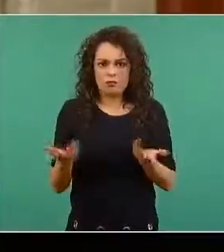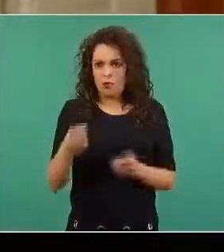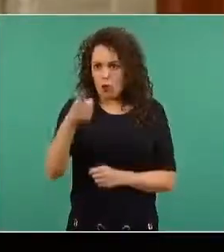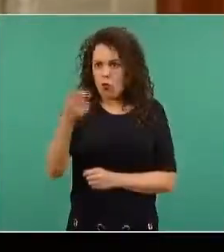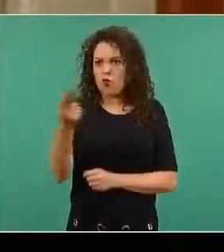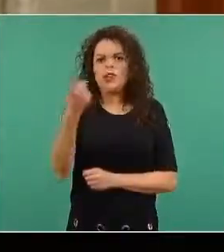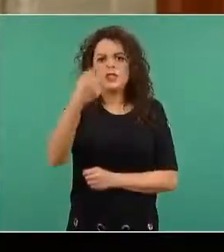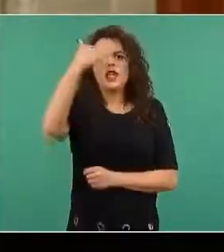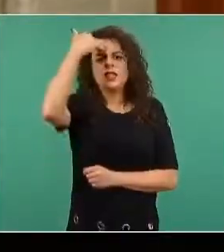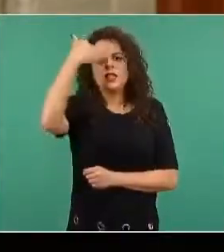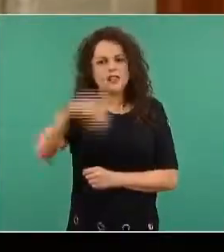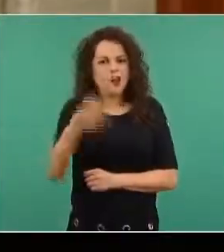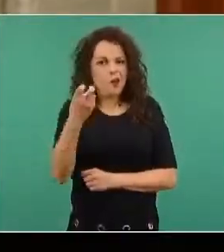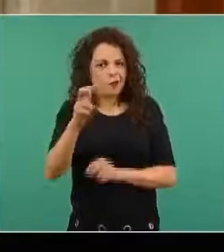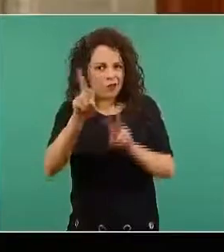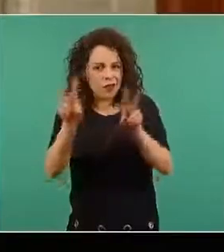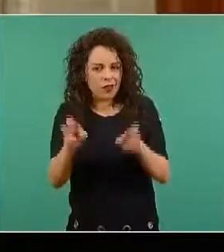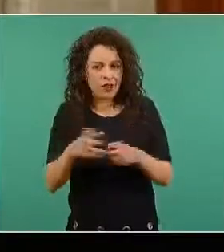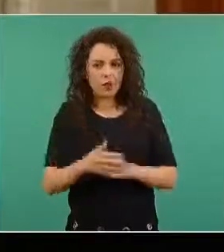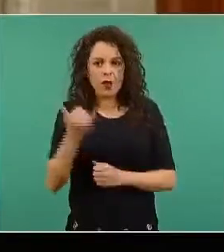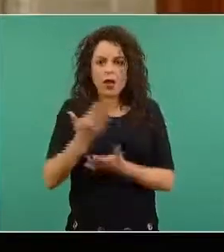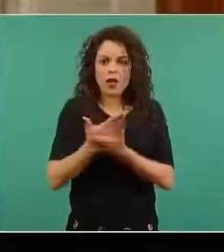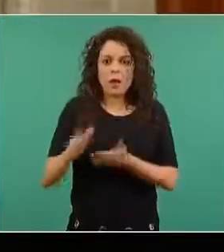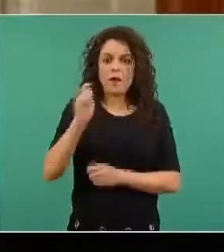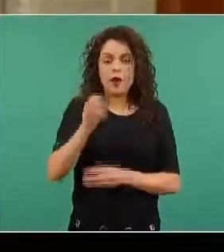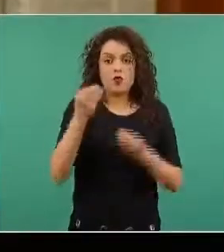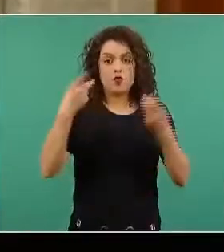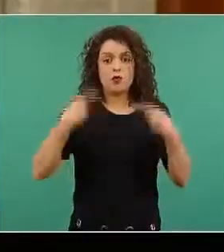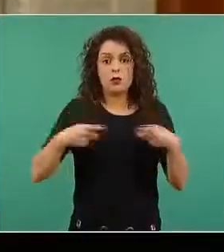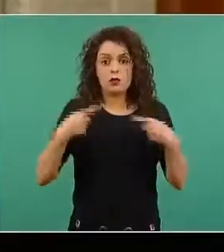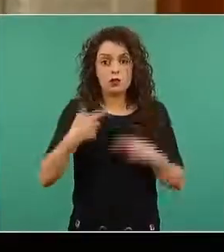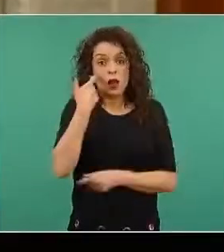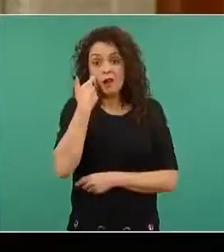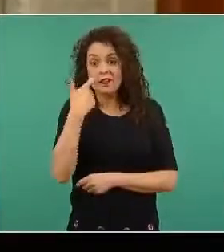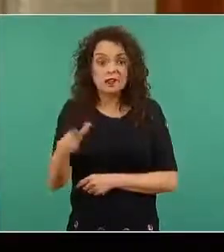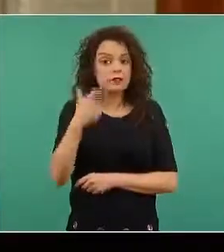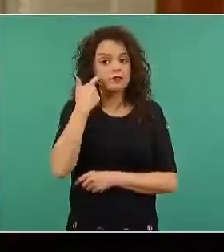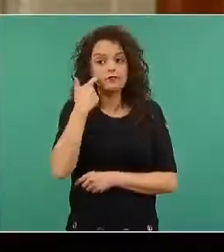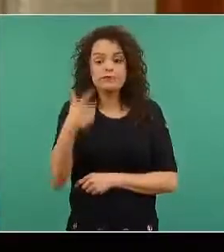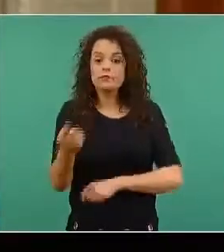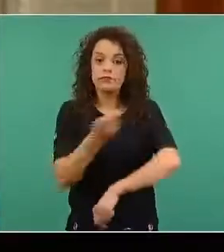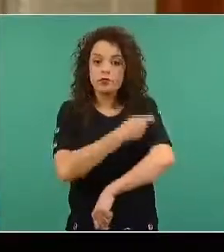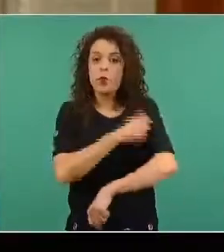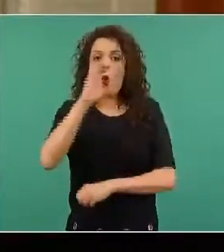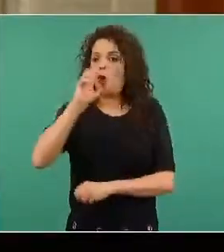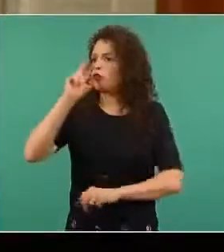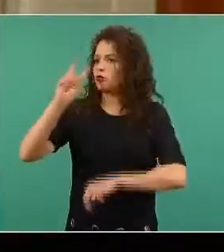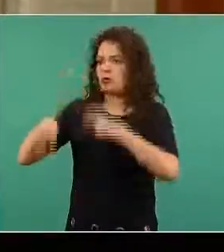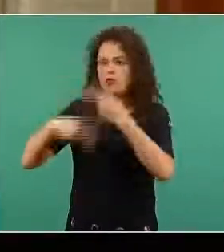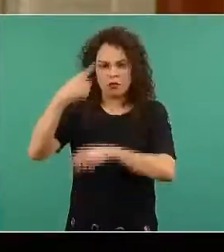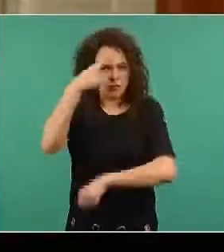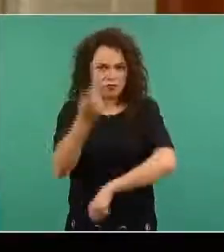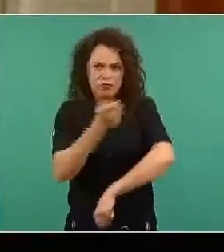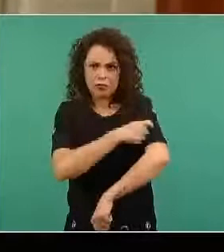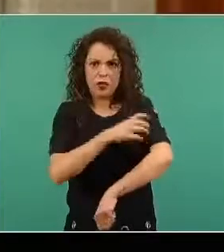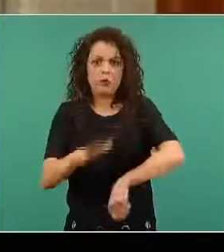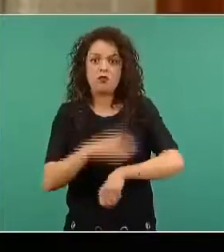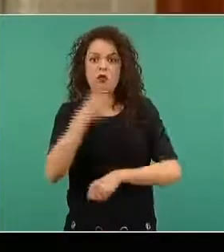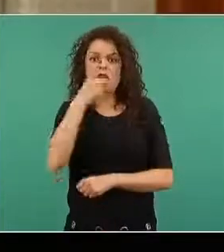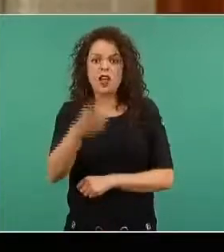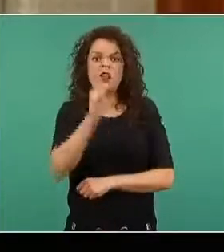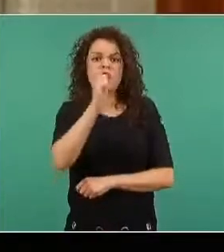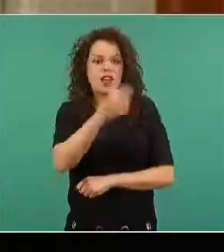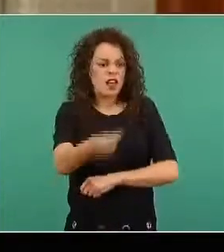al respecto? Y también, pues, que hay mucha gente que no se quiere poner la vacuna o no se la va a poner porque, pues, dicen que nos van a poner